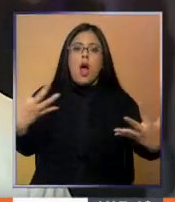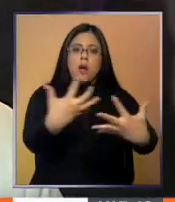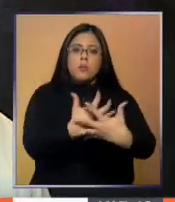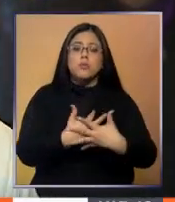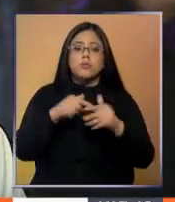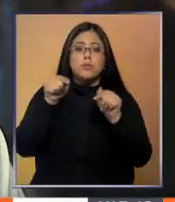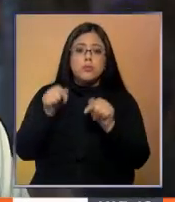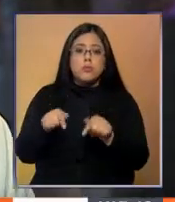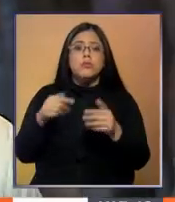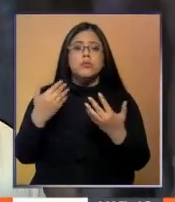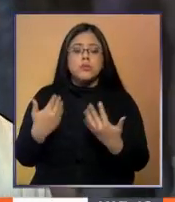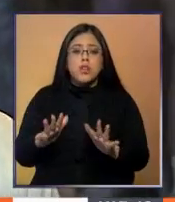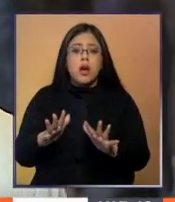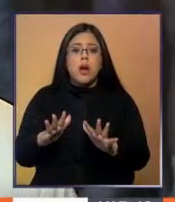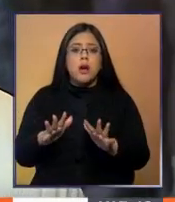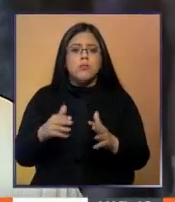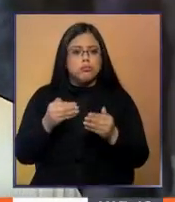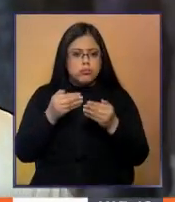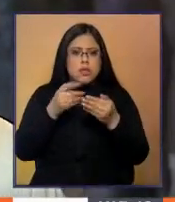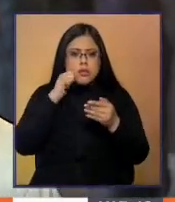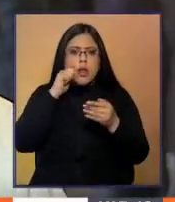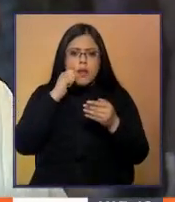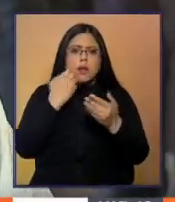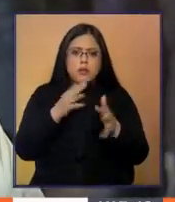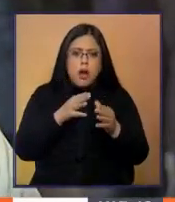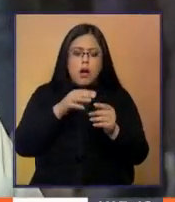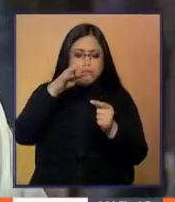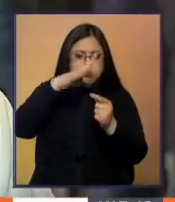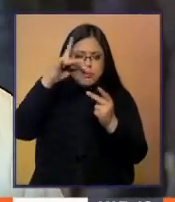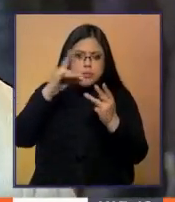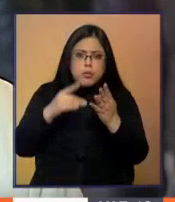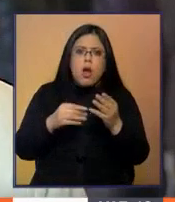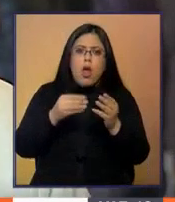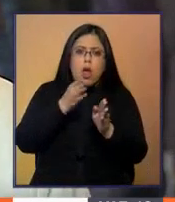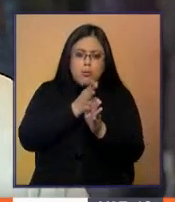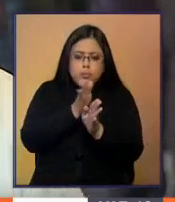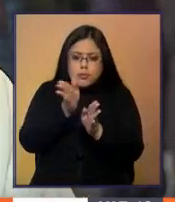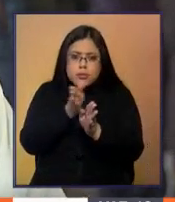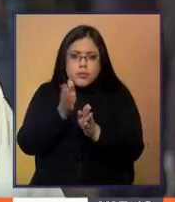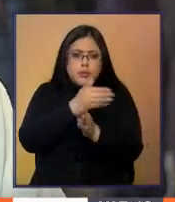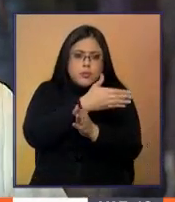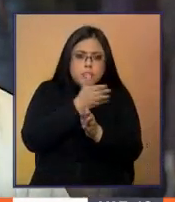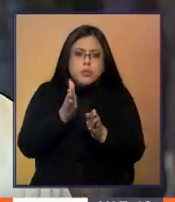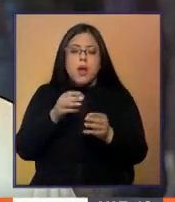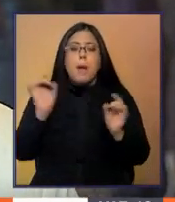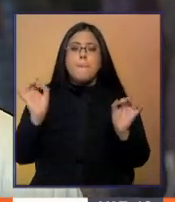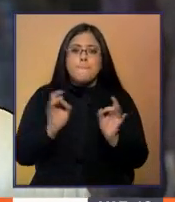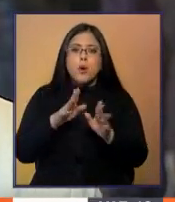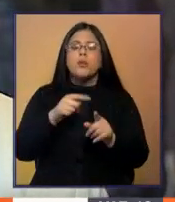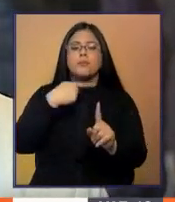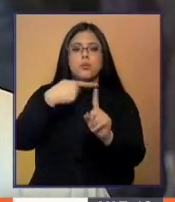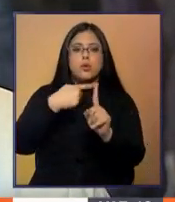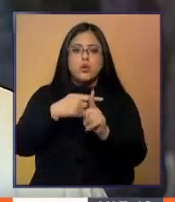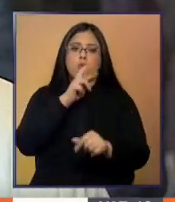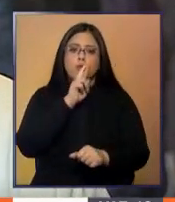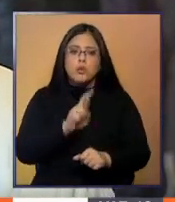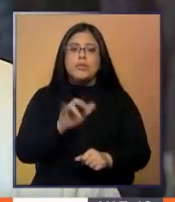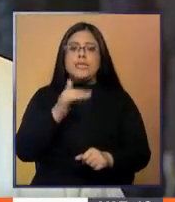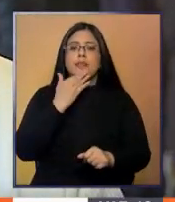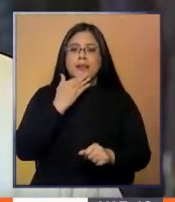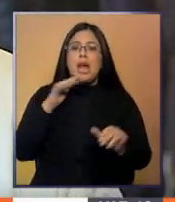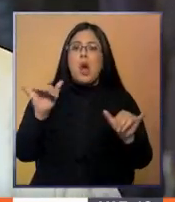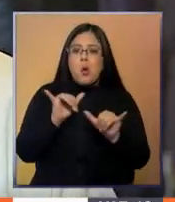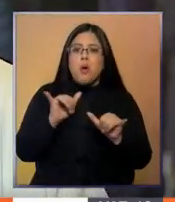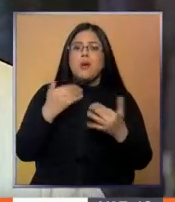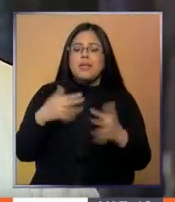la mediatización se han ido abriendo más puertas. Entonces probablemente vamos a poder adelantar la obra y vamos a tener resultados positivos y el pacientito va a estar antes